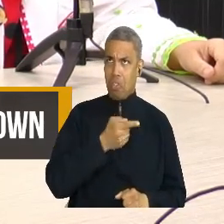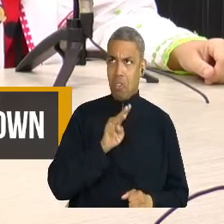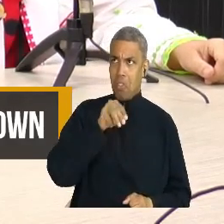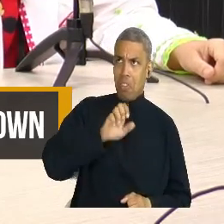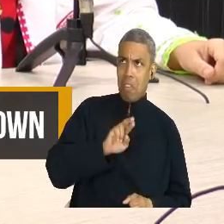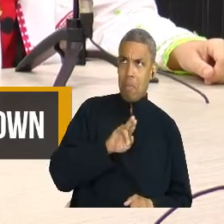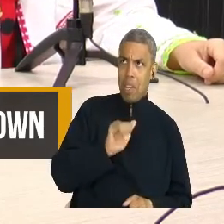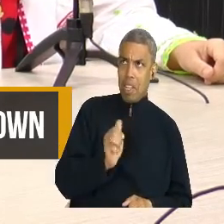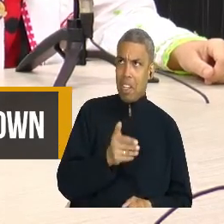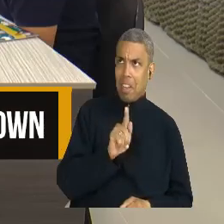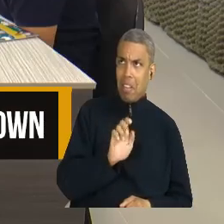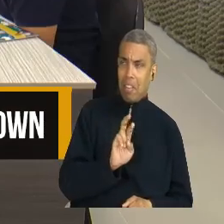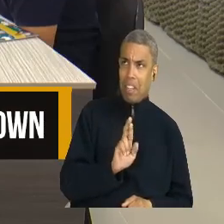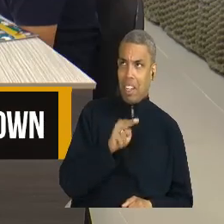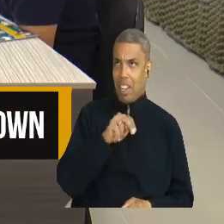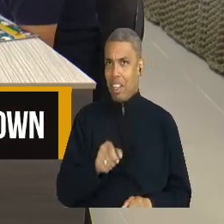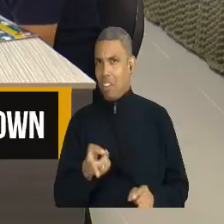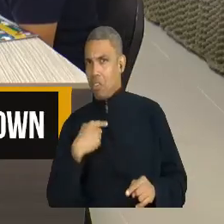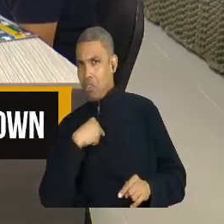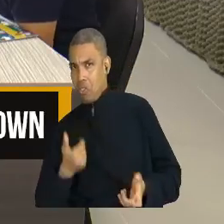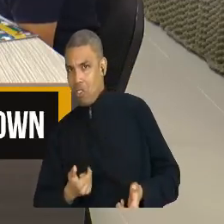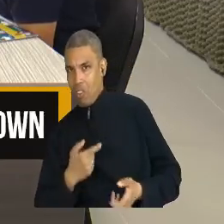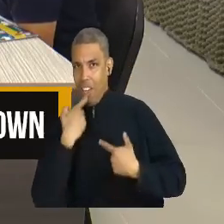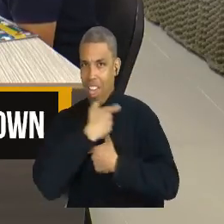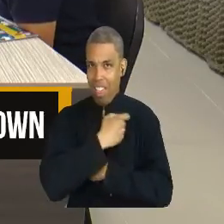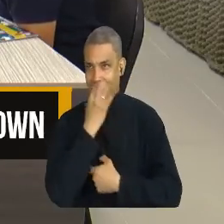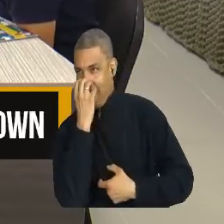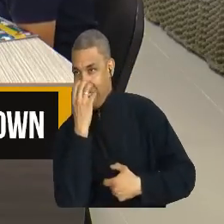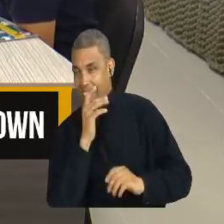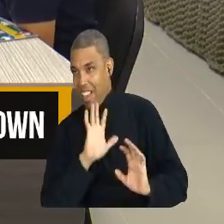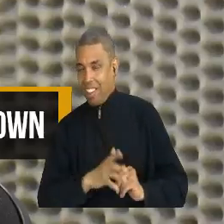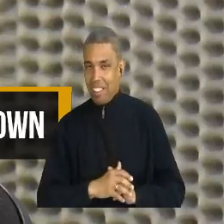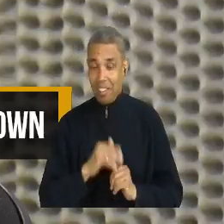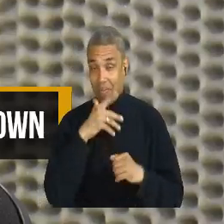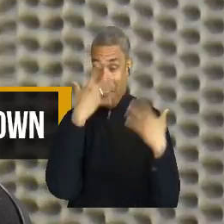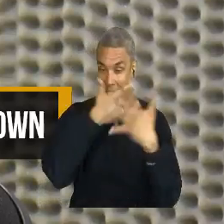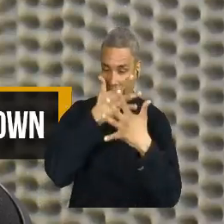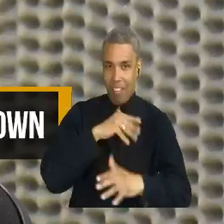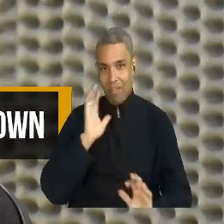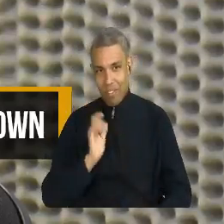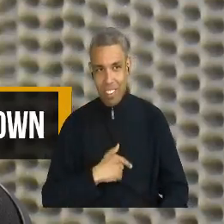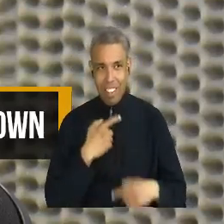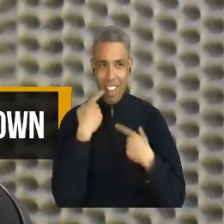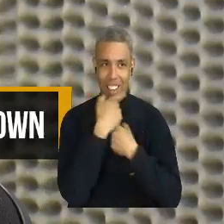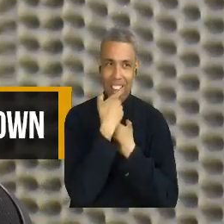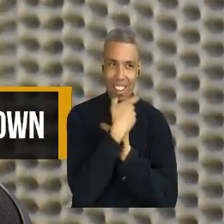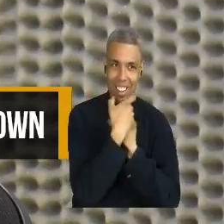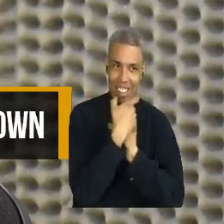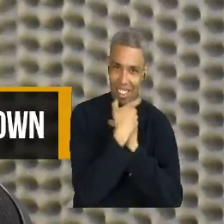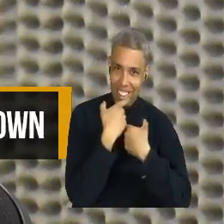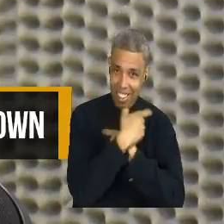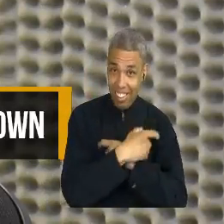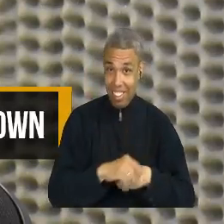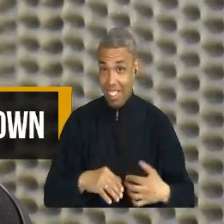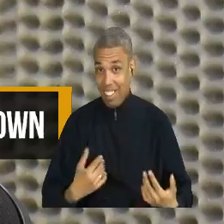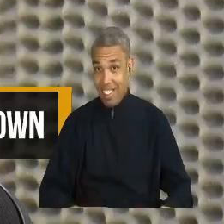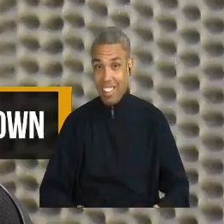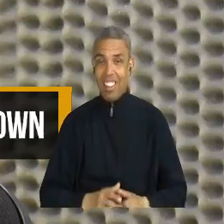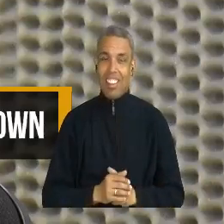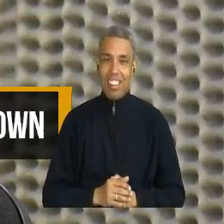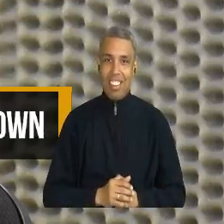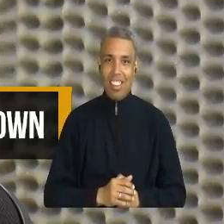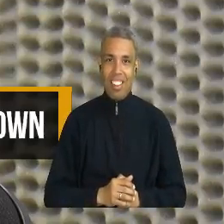Fernanda. ¿Por qué no hablas? Está bien simpático. Porque... Mira el resto. No, no. Está estupefacto, está cautivado. Sí. Es